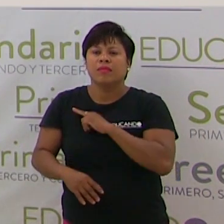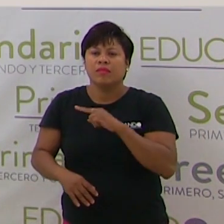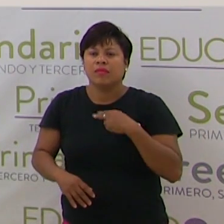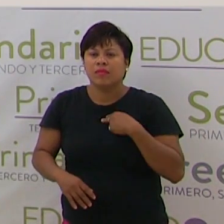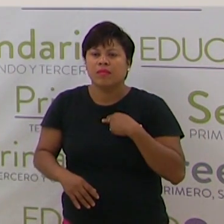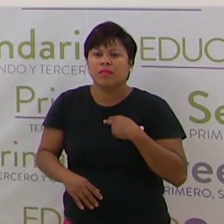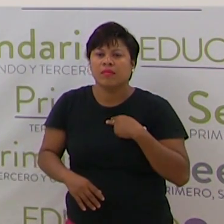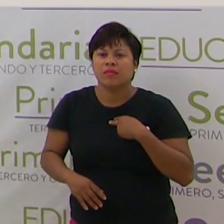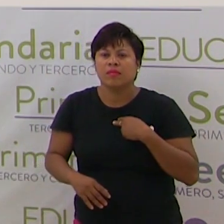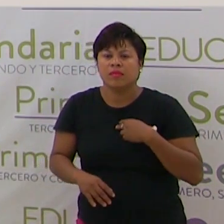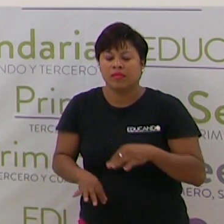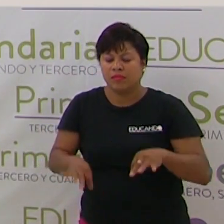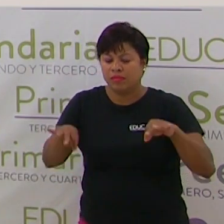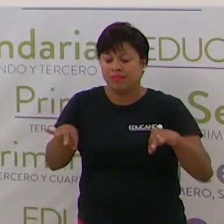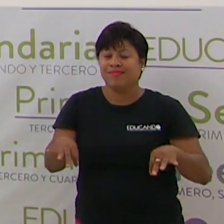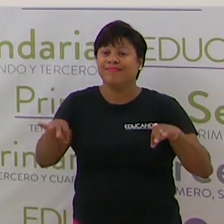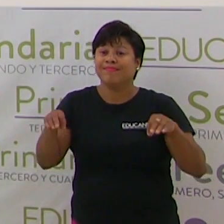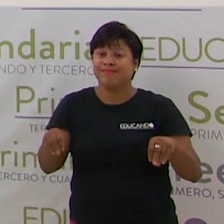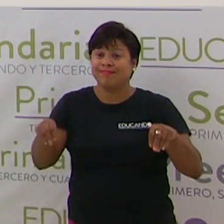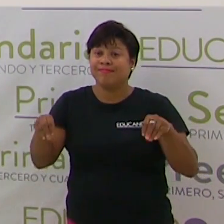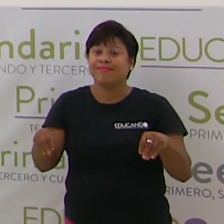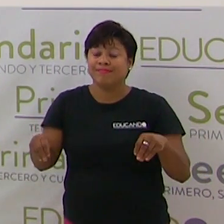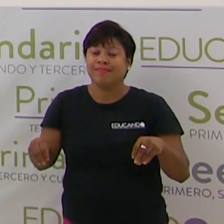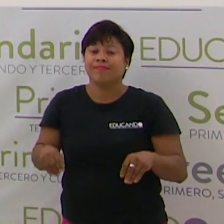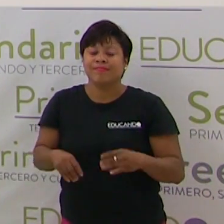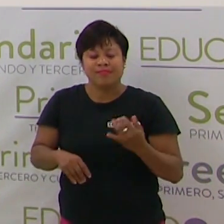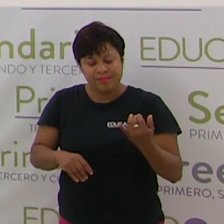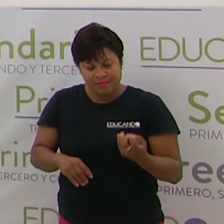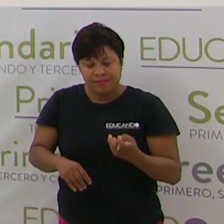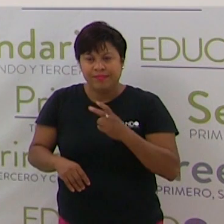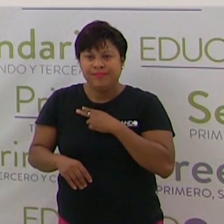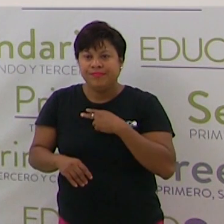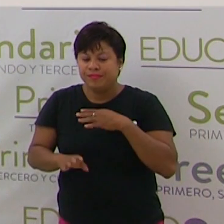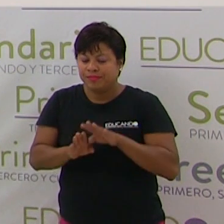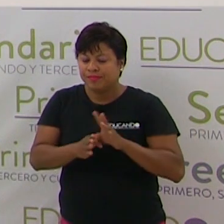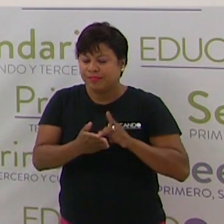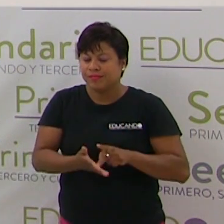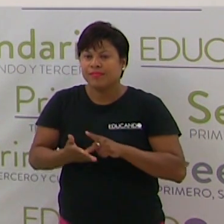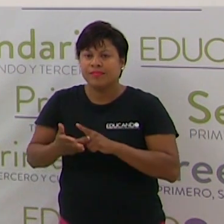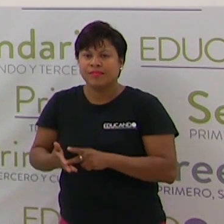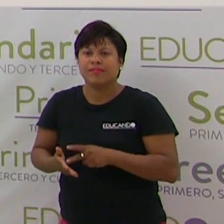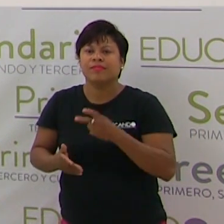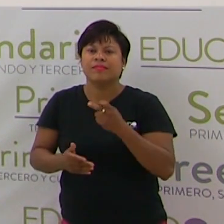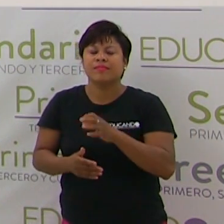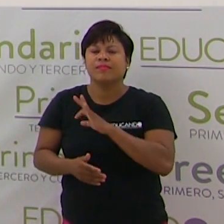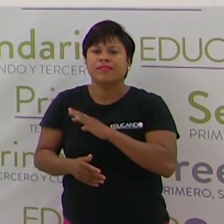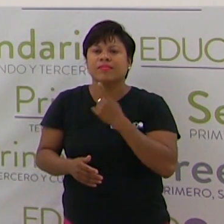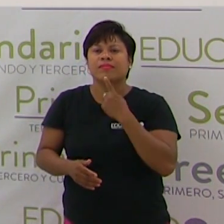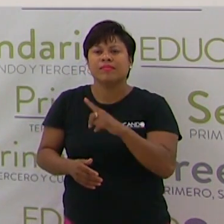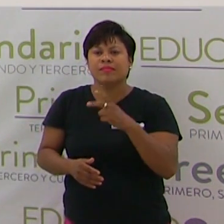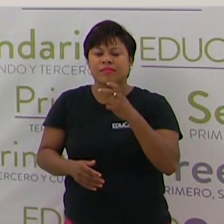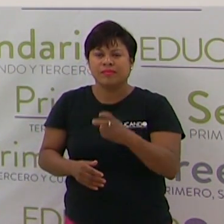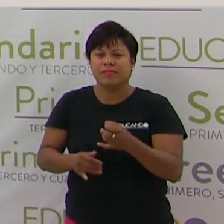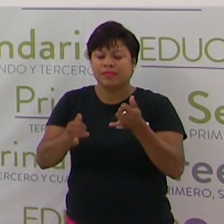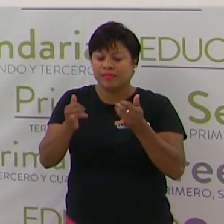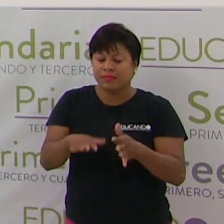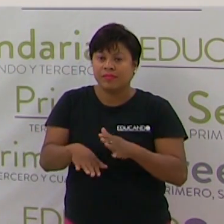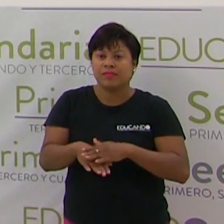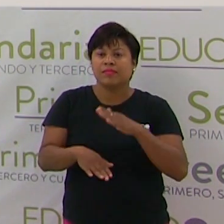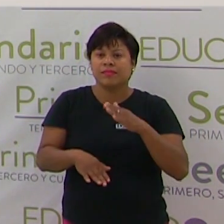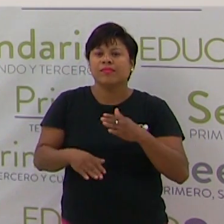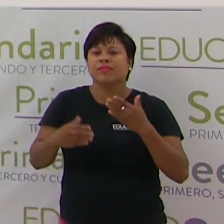así, si las palpamos, si nosotros comparamos el peso, entonces podemos ver que pesa más a lo mejor